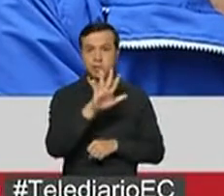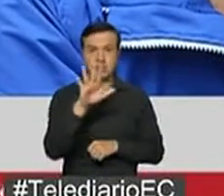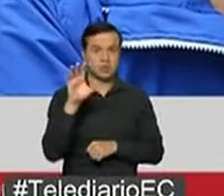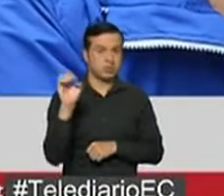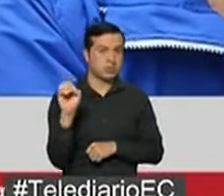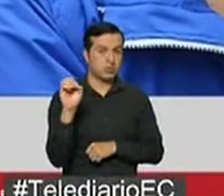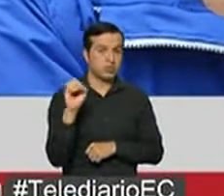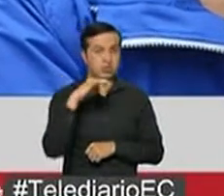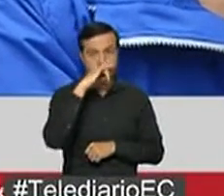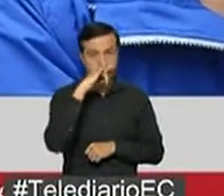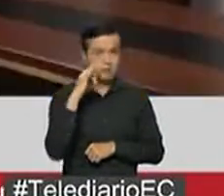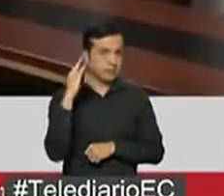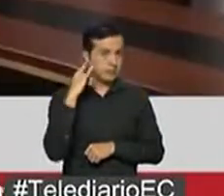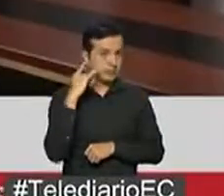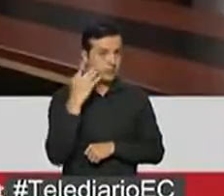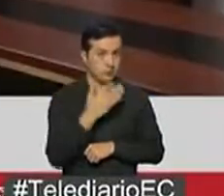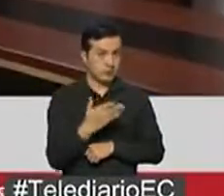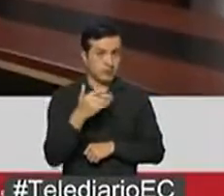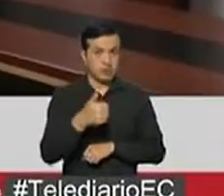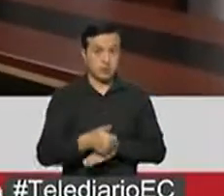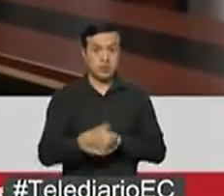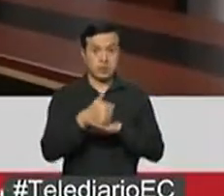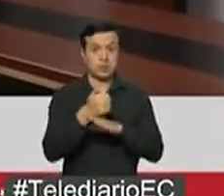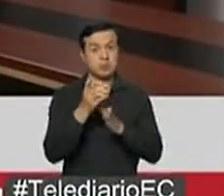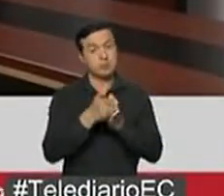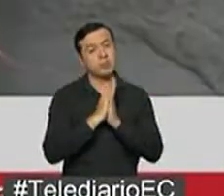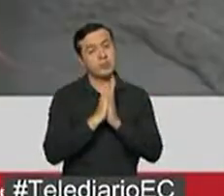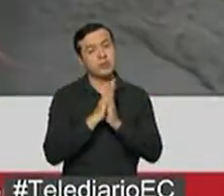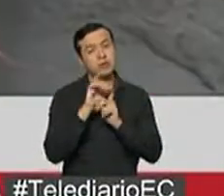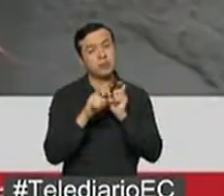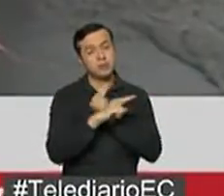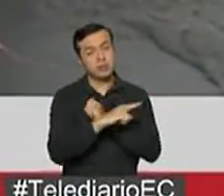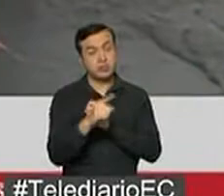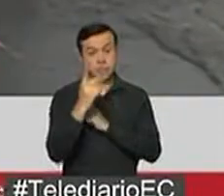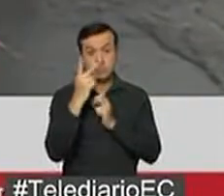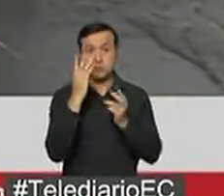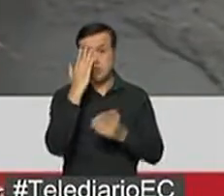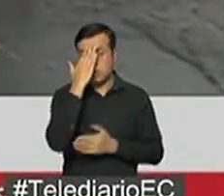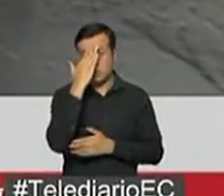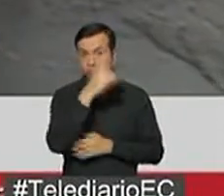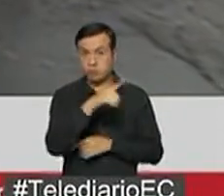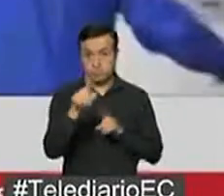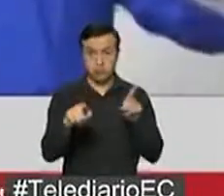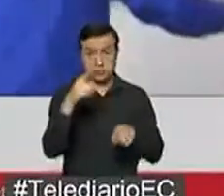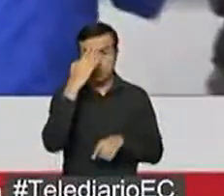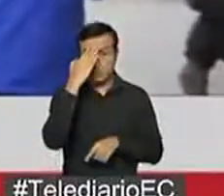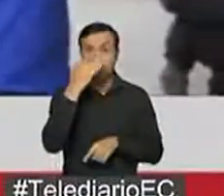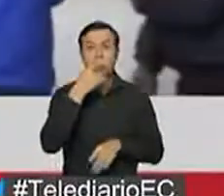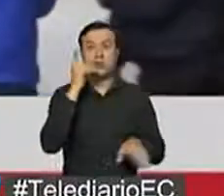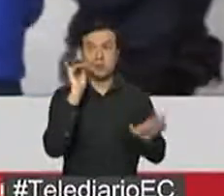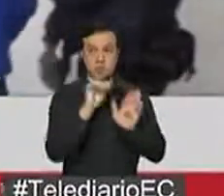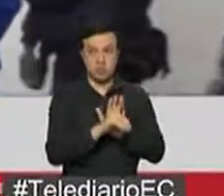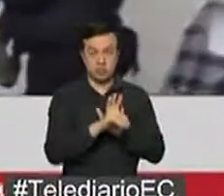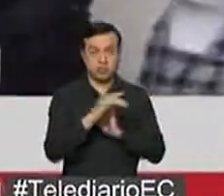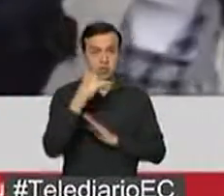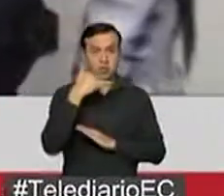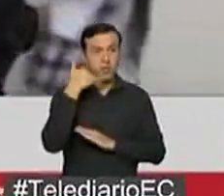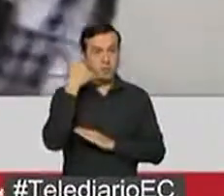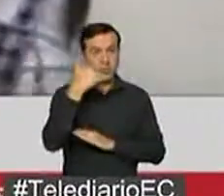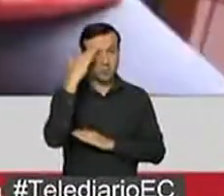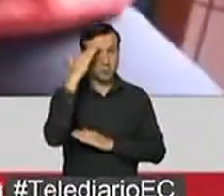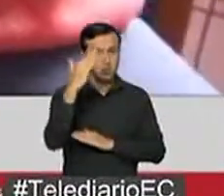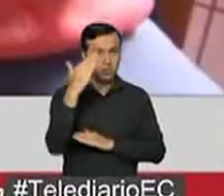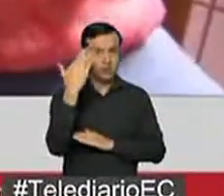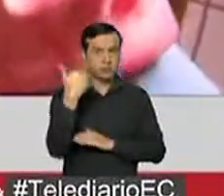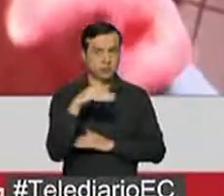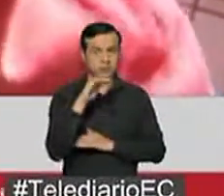menores de edad las autoridades solicitan a la ciudadanía si conocen este tipo de casos denunciarlos al servicio integrado de seguridad